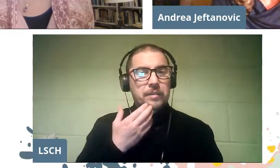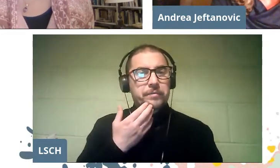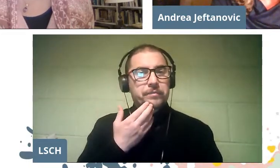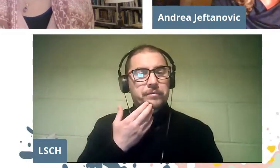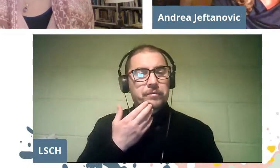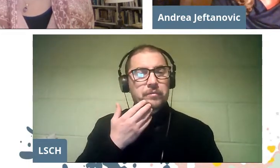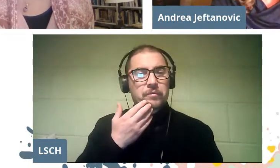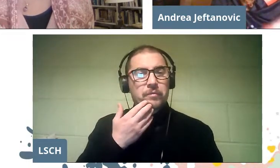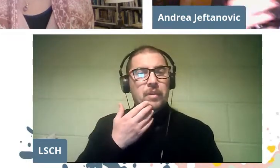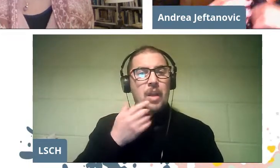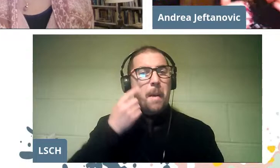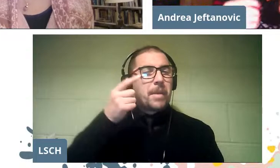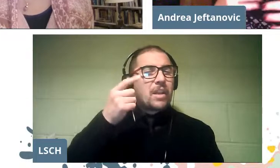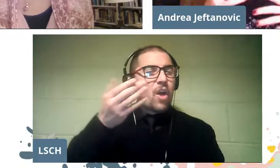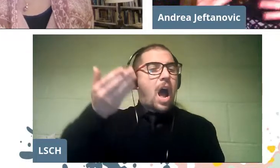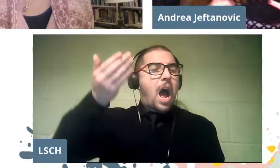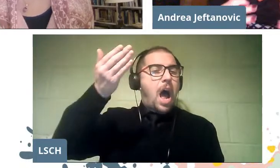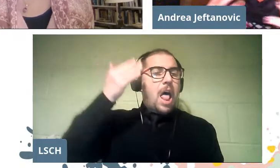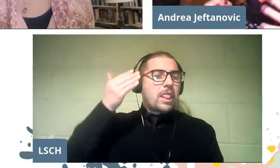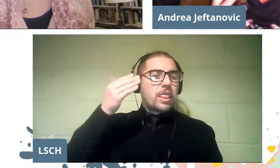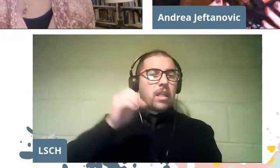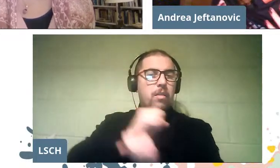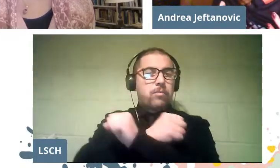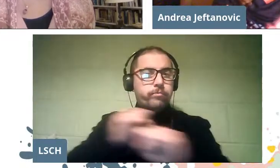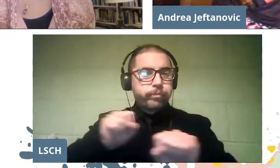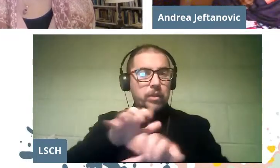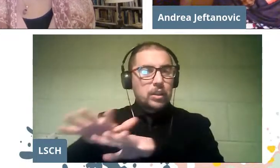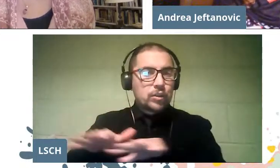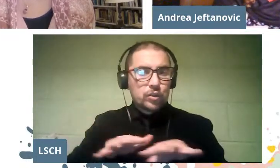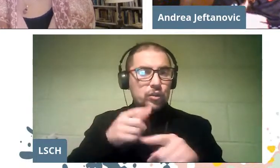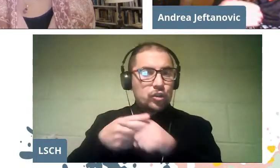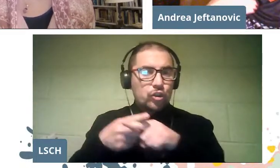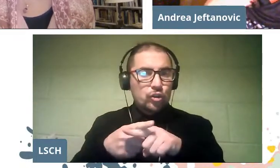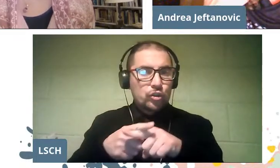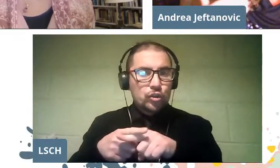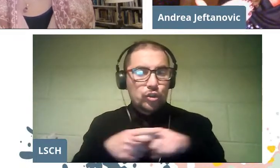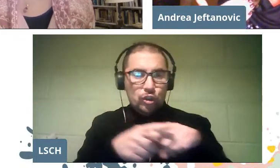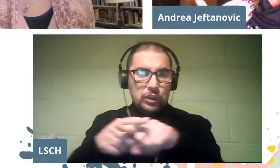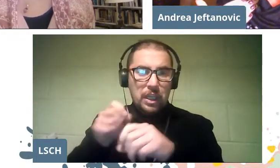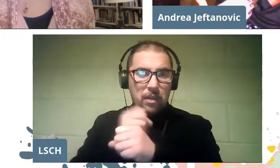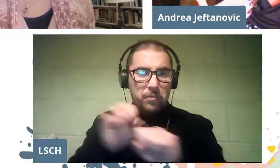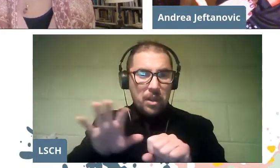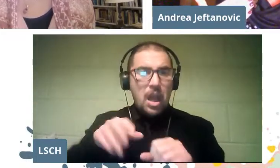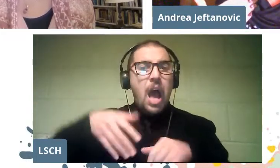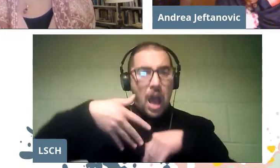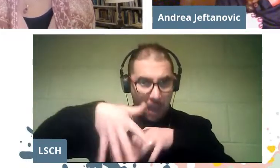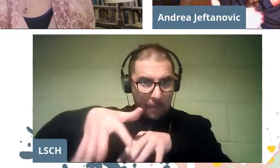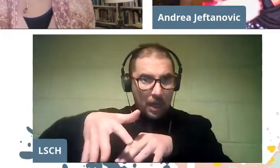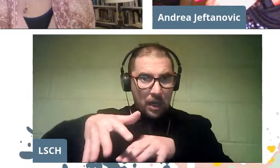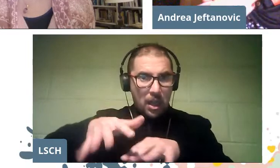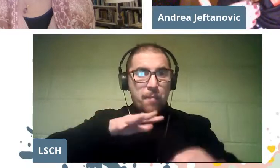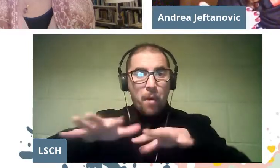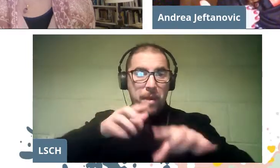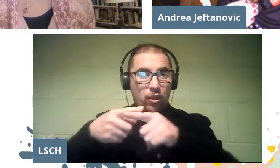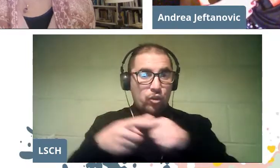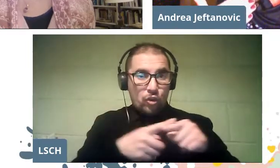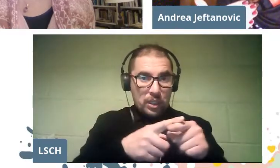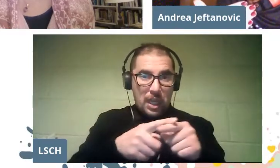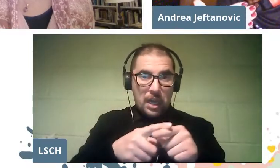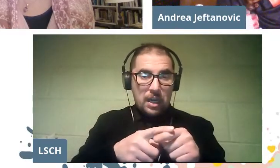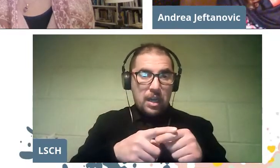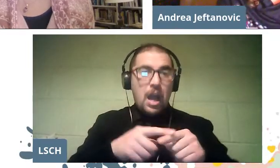adelantó al estallido, porque el estallido, la revuelta social, fue mucho caminar. Yo creo que todos los que participamos de